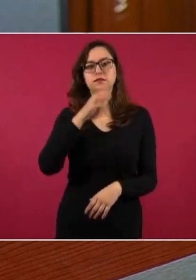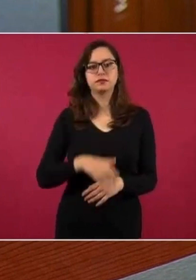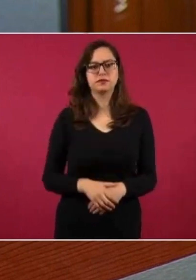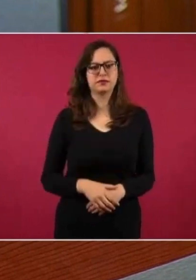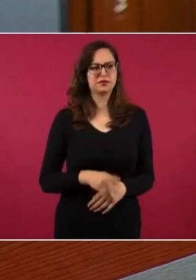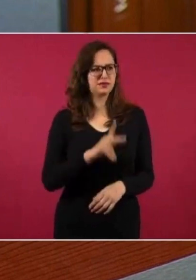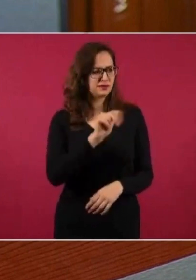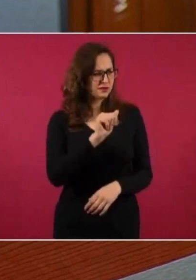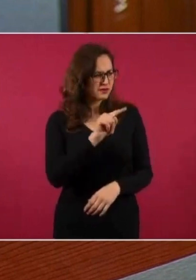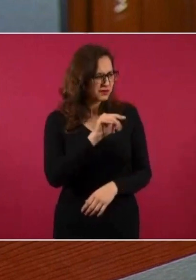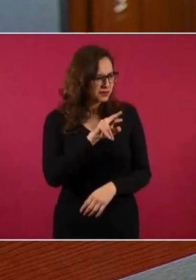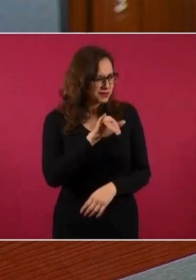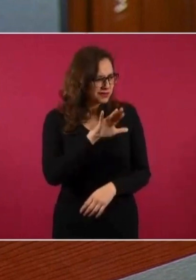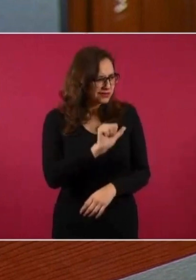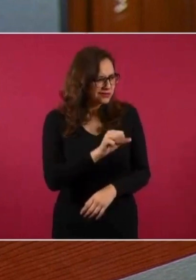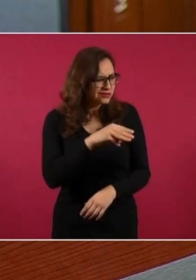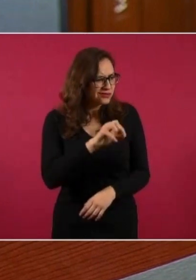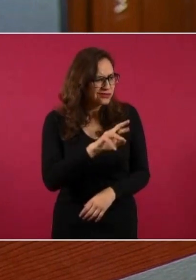Patricia Mercado.